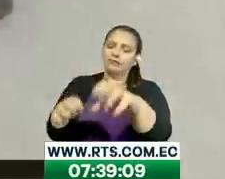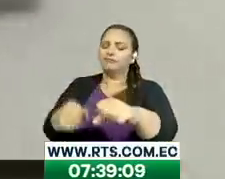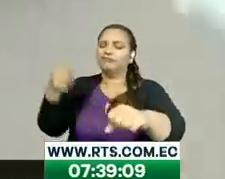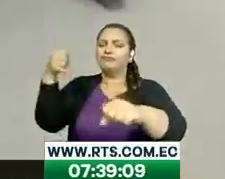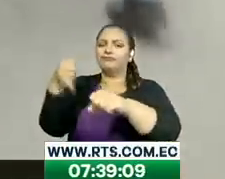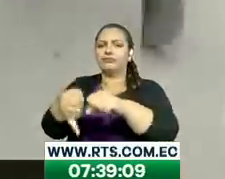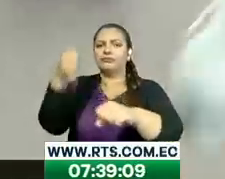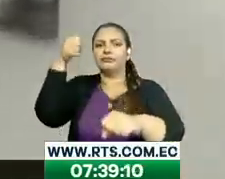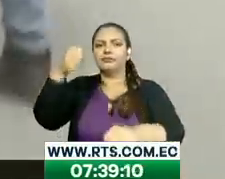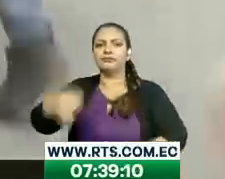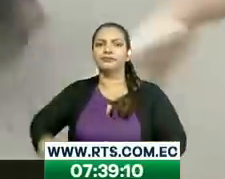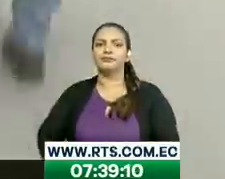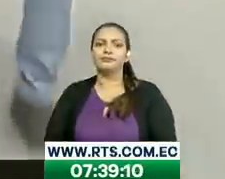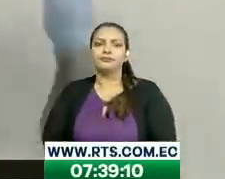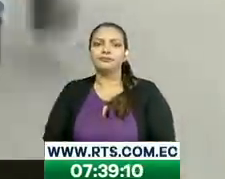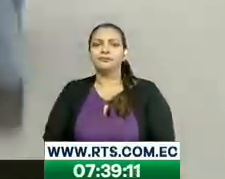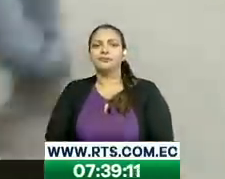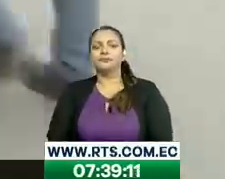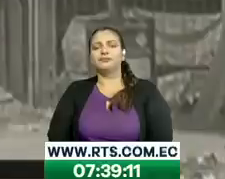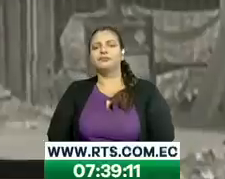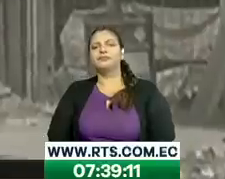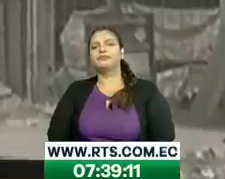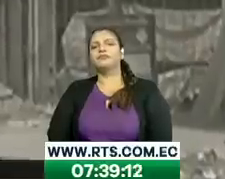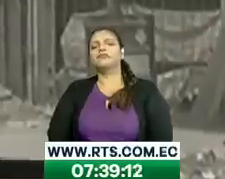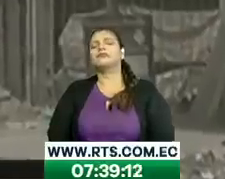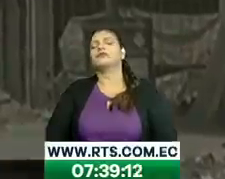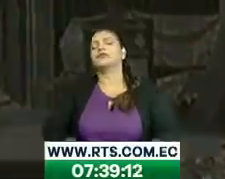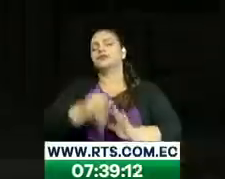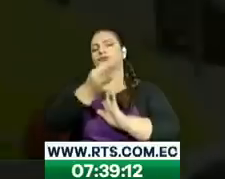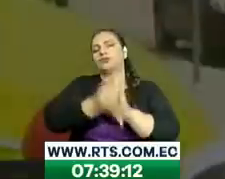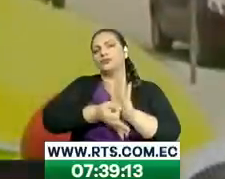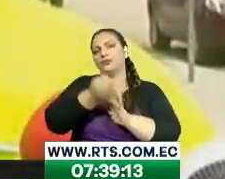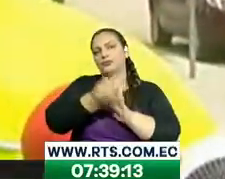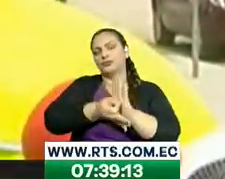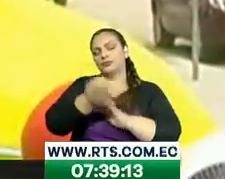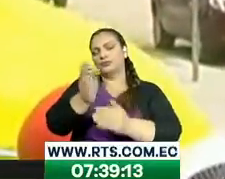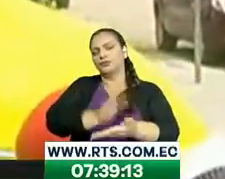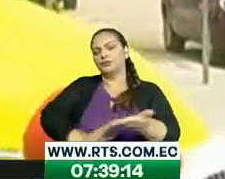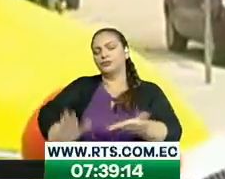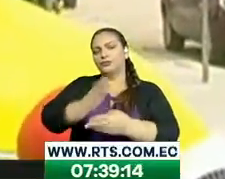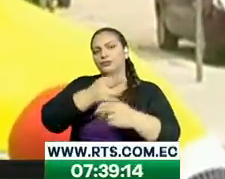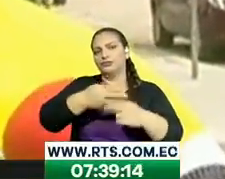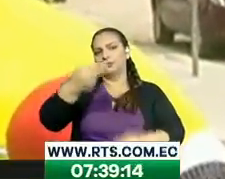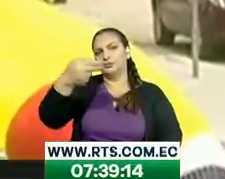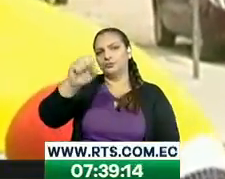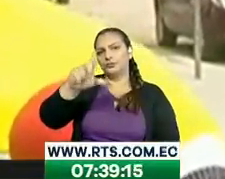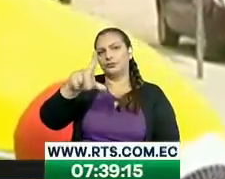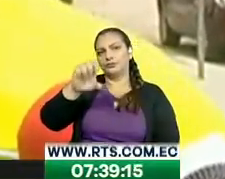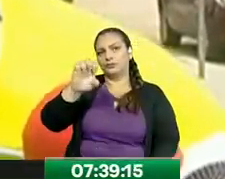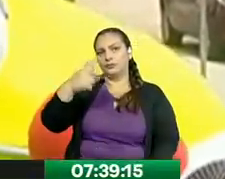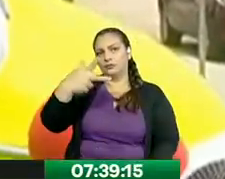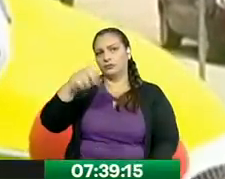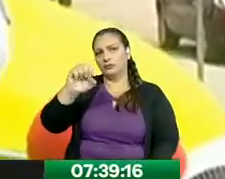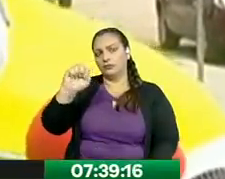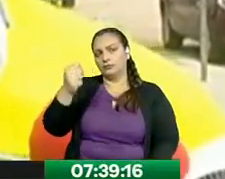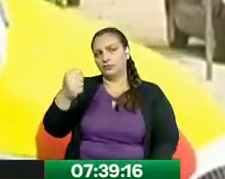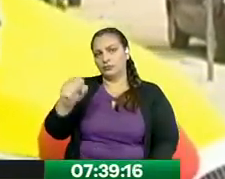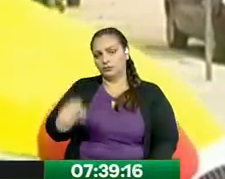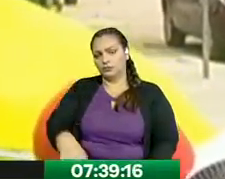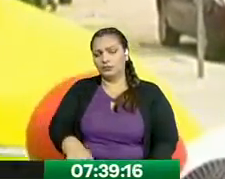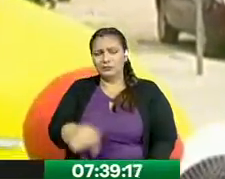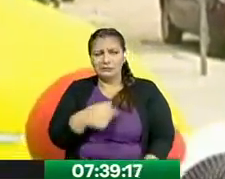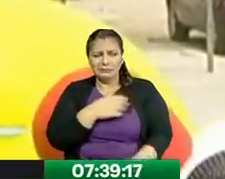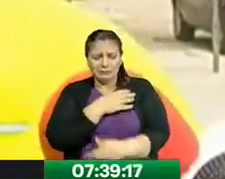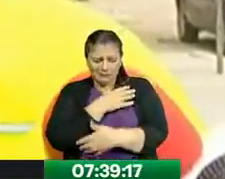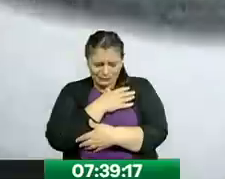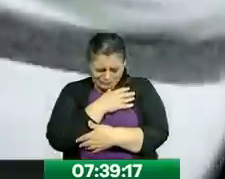hecho se habría cometido en el sector de los helechos del cantón durán la adolescente le había contado a su hermana la hermana fue quien realiza la llamada al